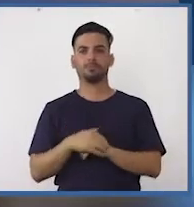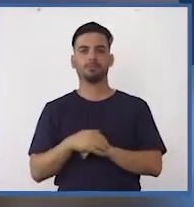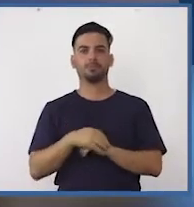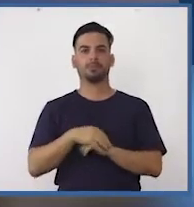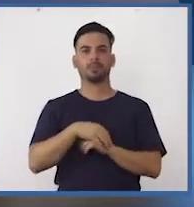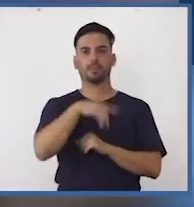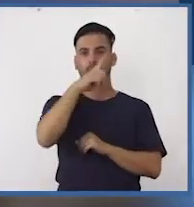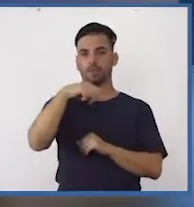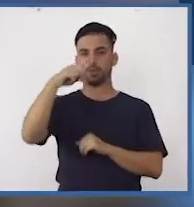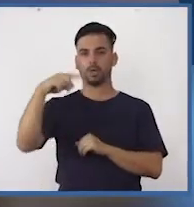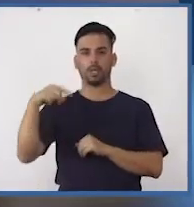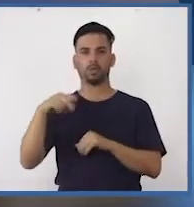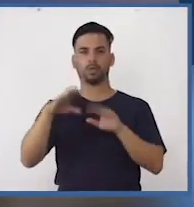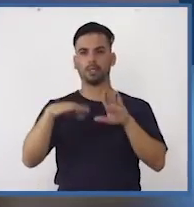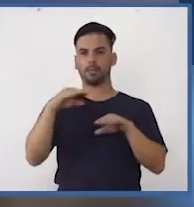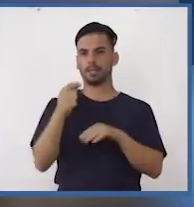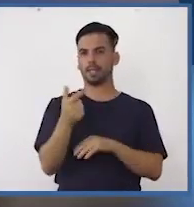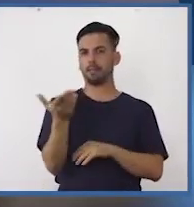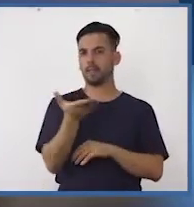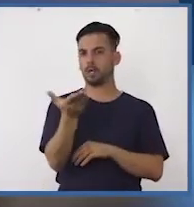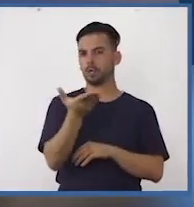texto. Y lo vamos a leer.